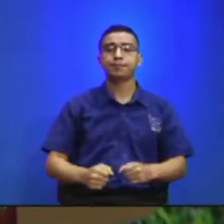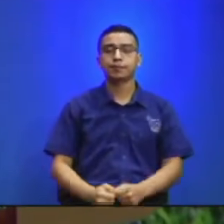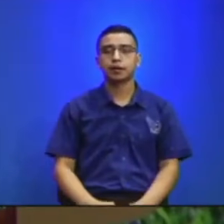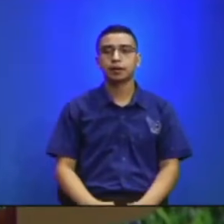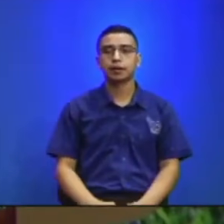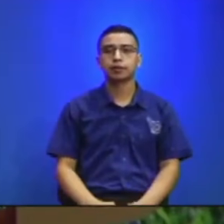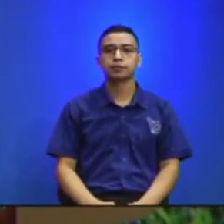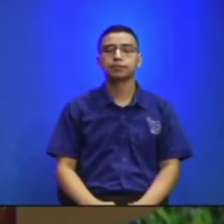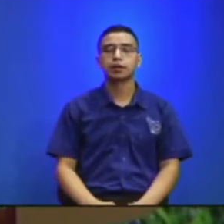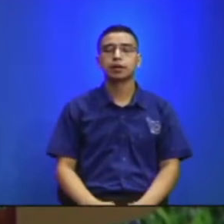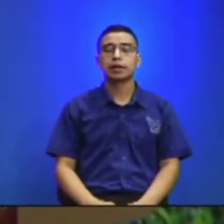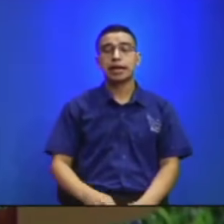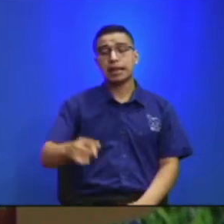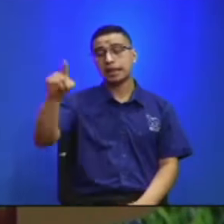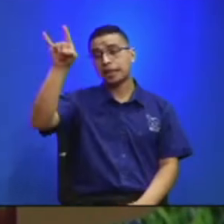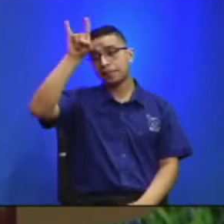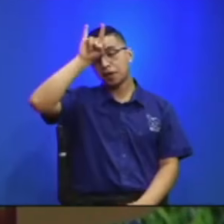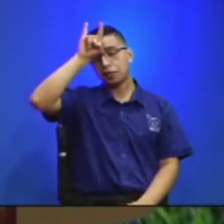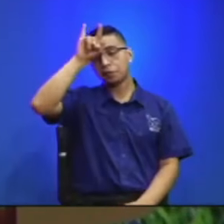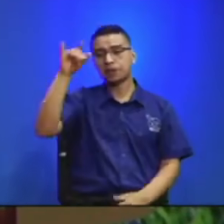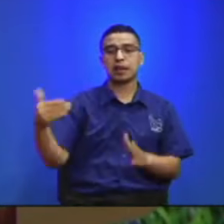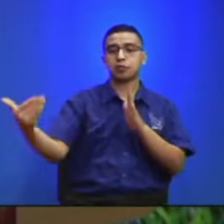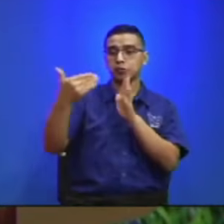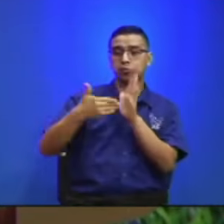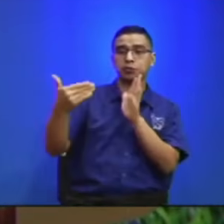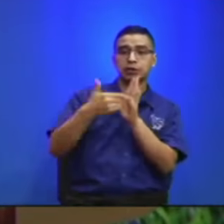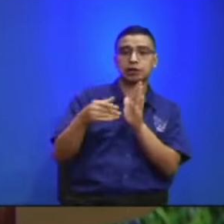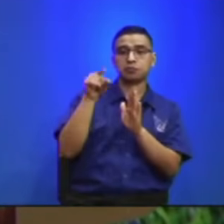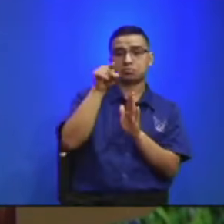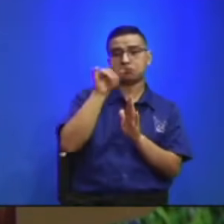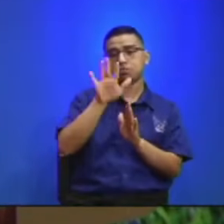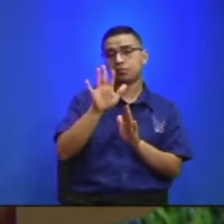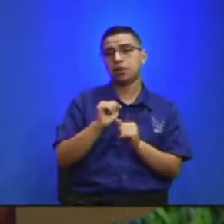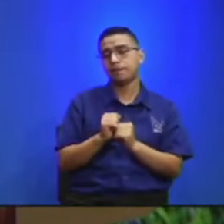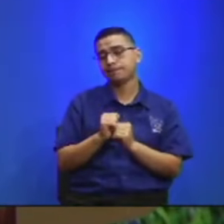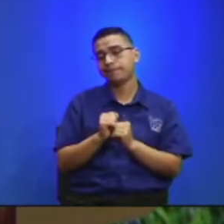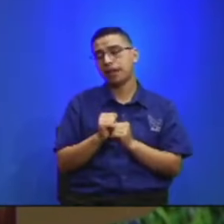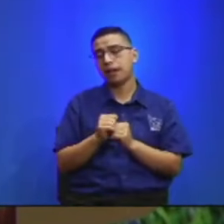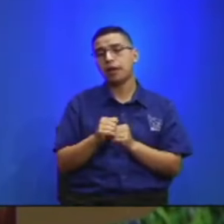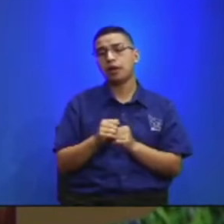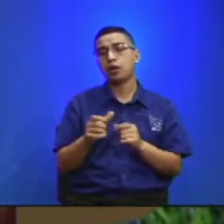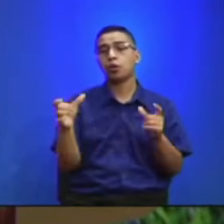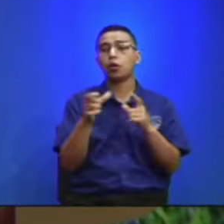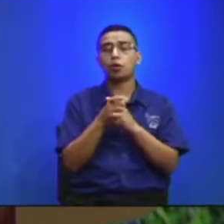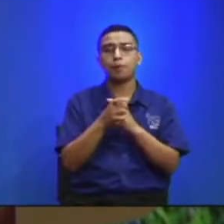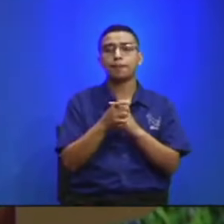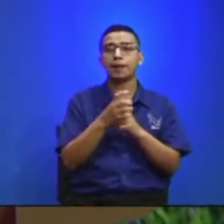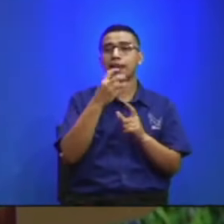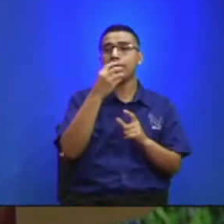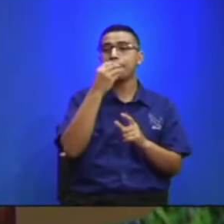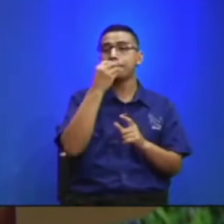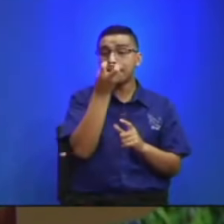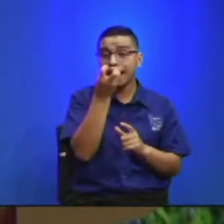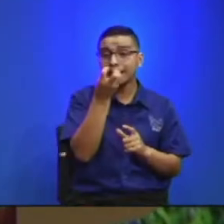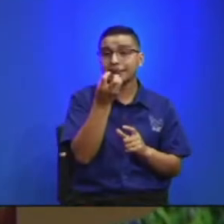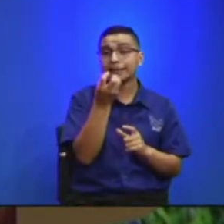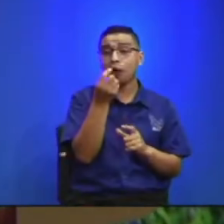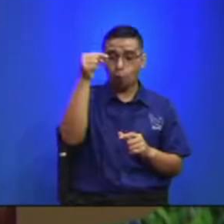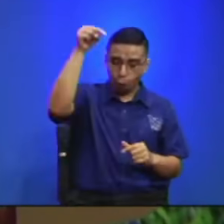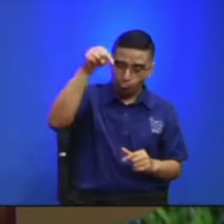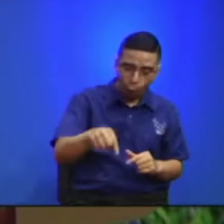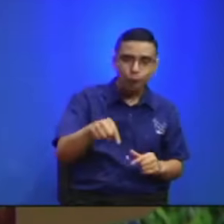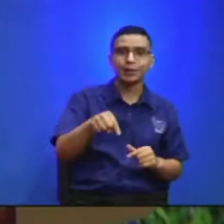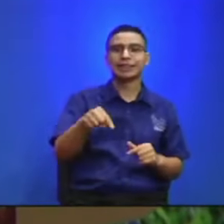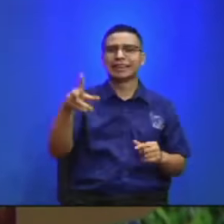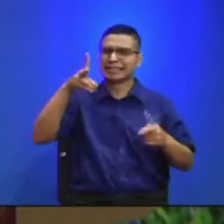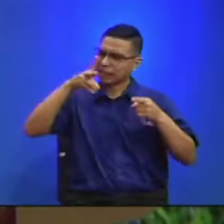que el utiliza para decirte túneles cristianos lo que eres es un hipócrita pues con el pan que has de decir lo siento mucho porque